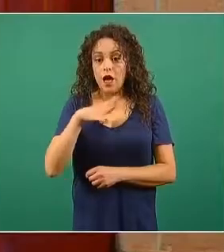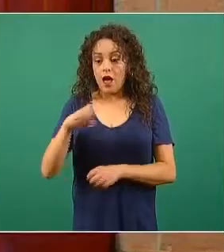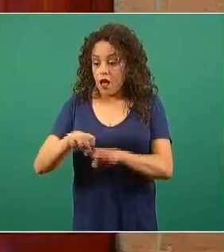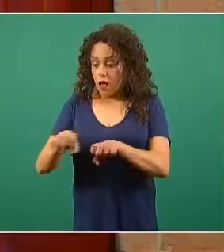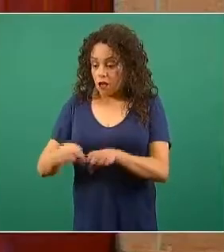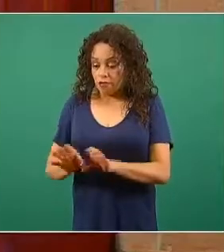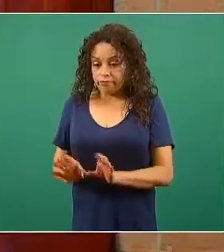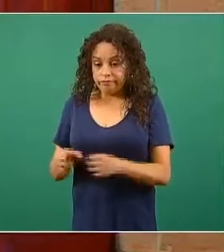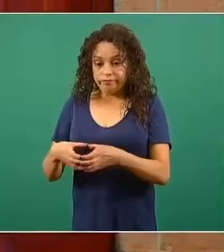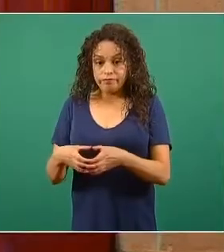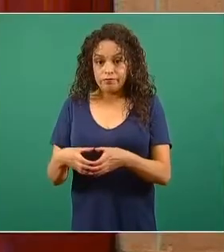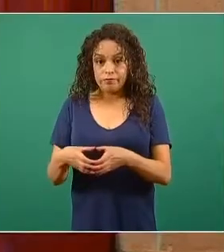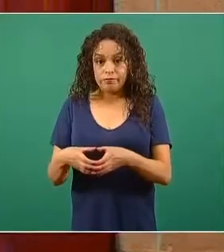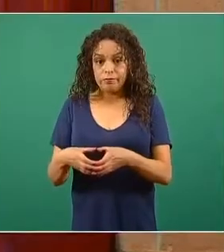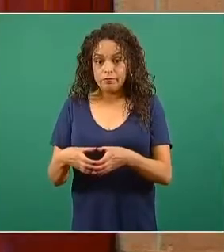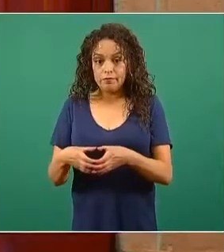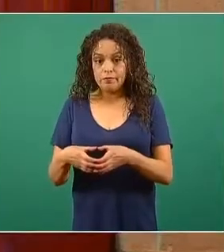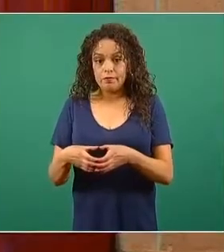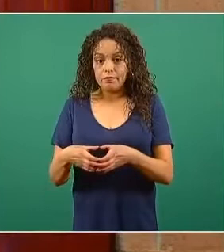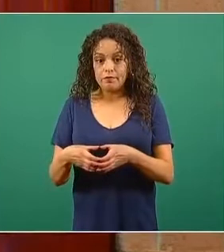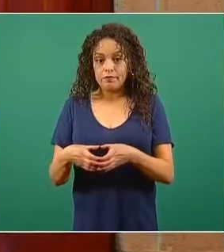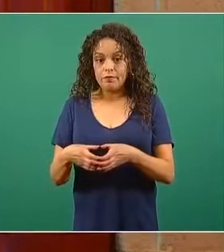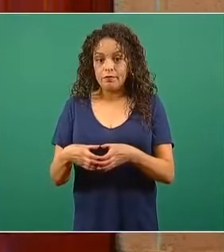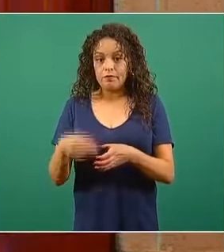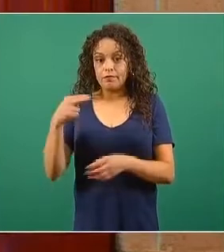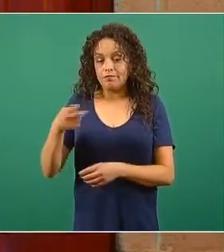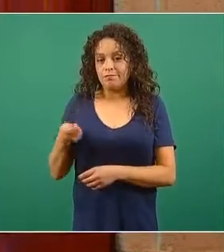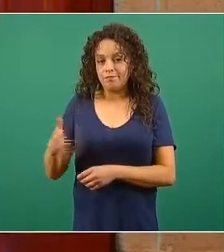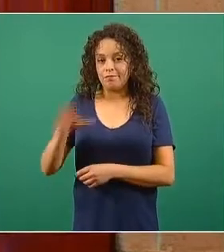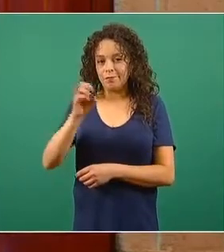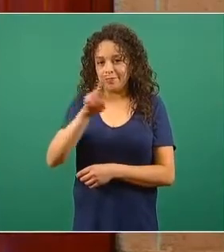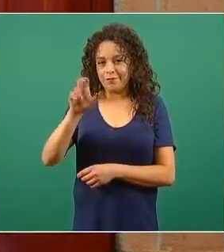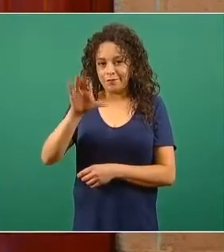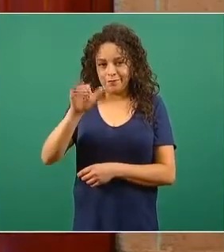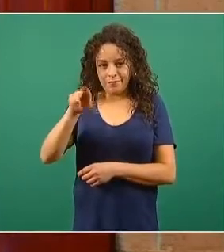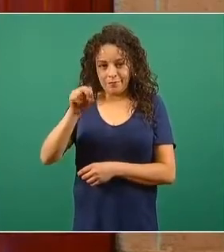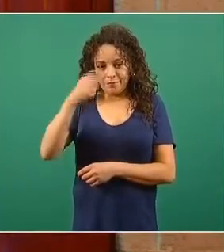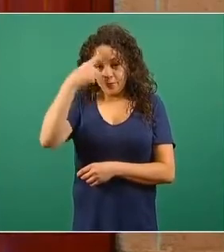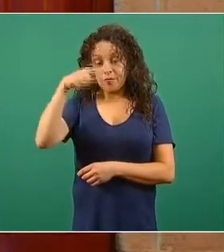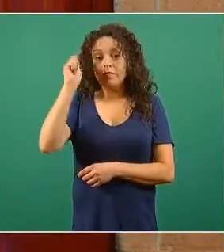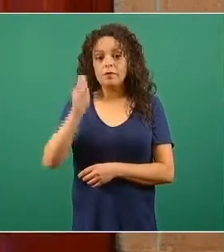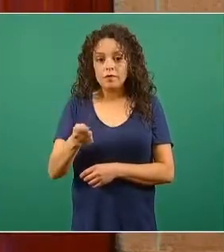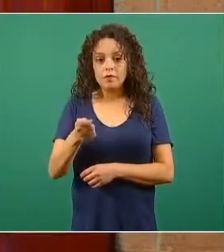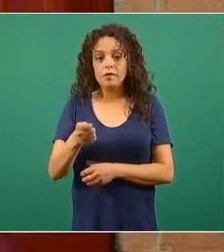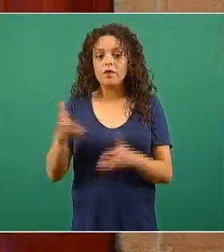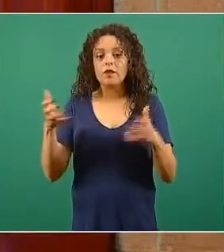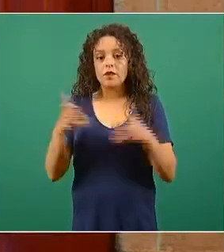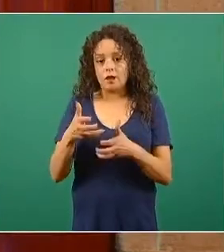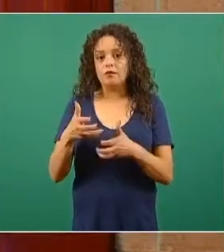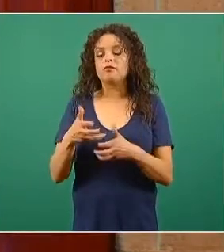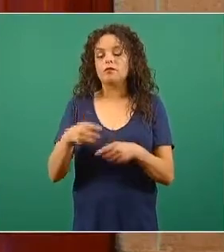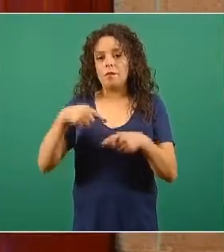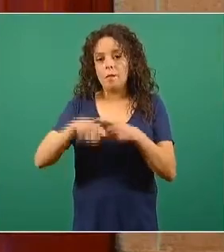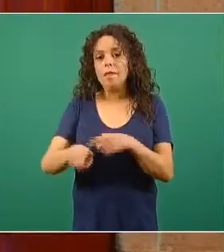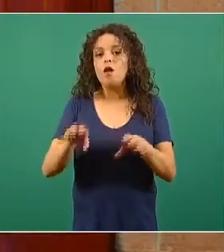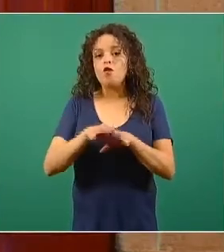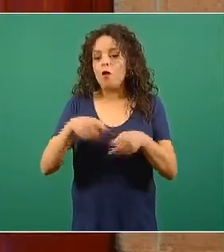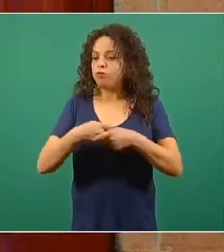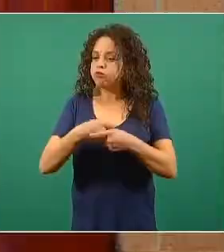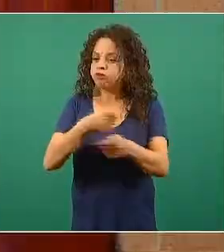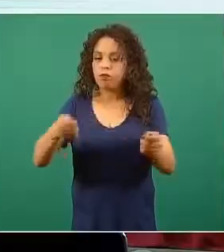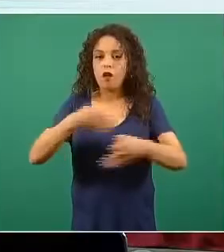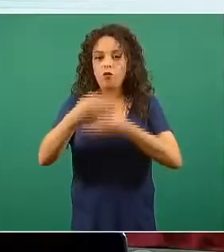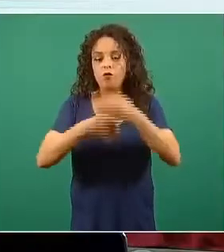esta magnitud, este operativo Correcaminos, para poder llevar a cabo la política nacional de vacunación contra el